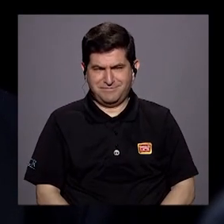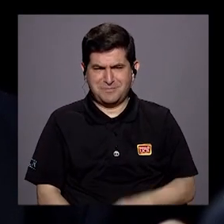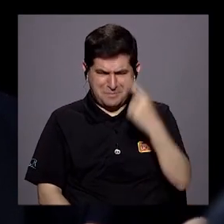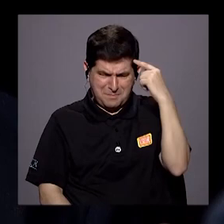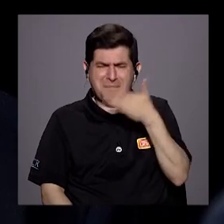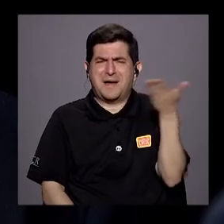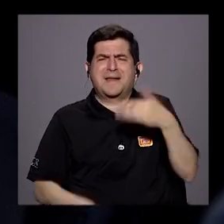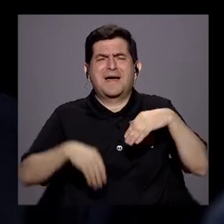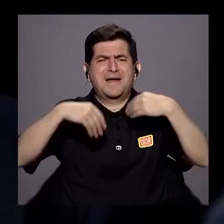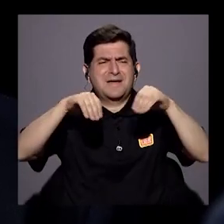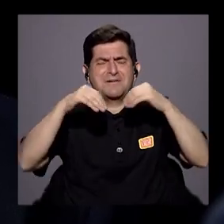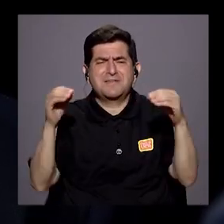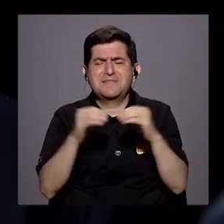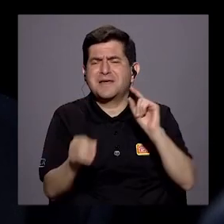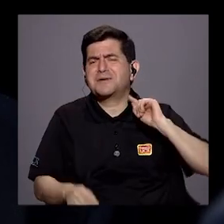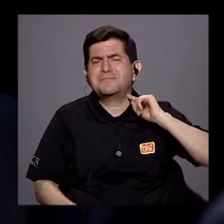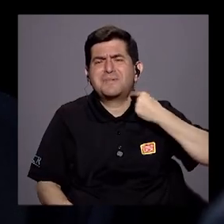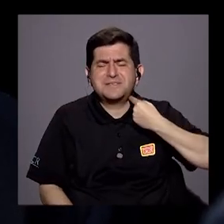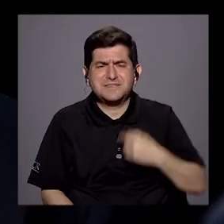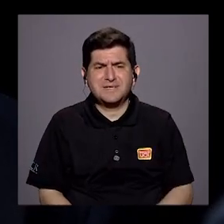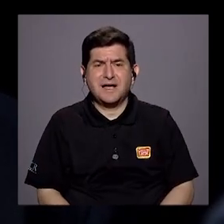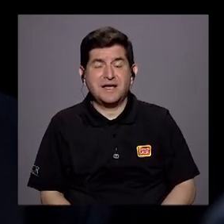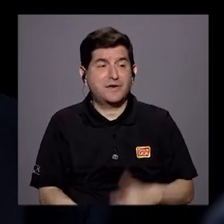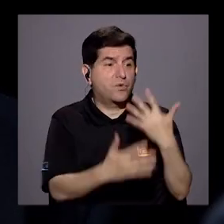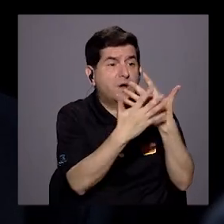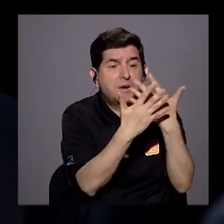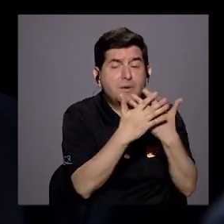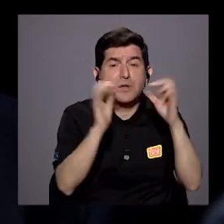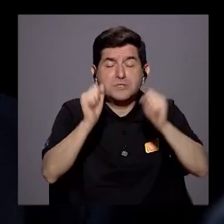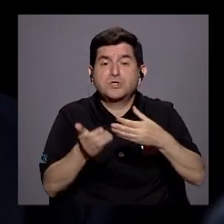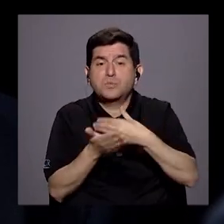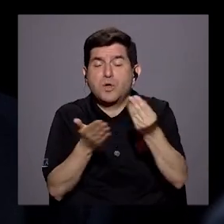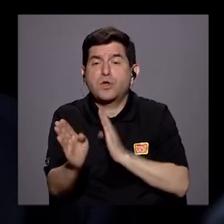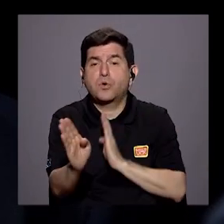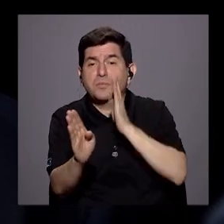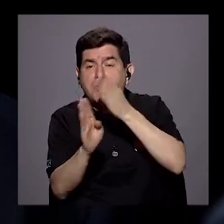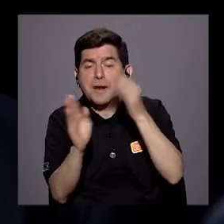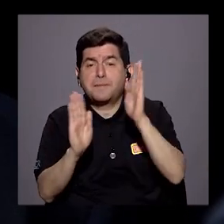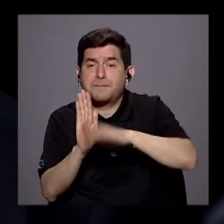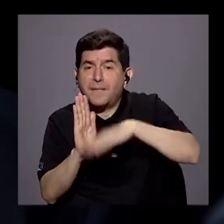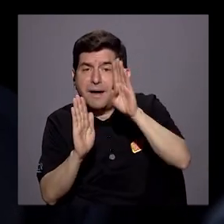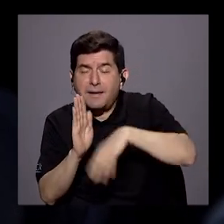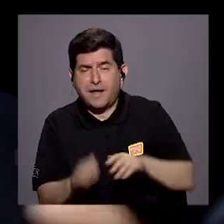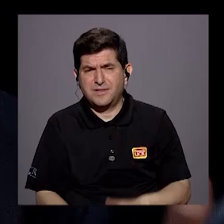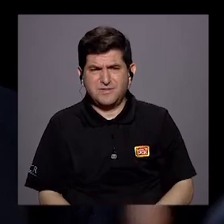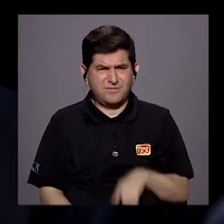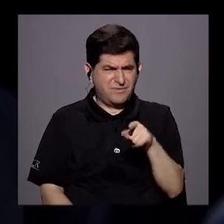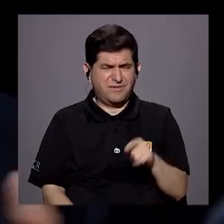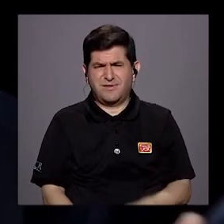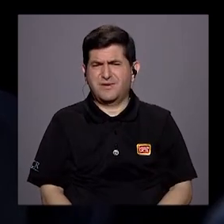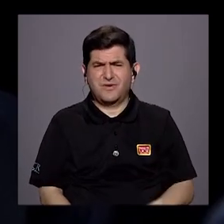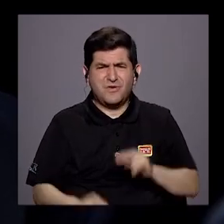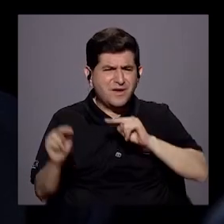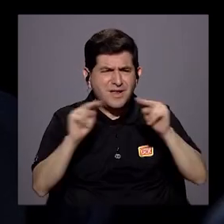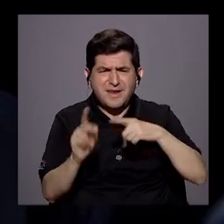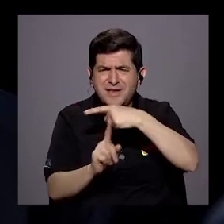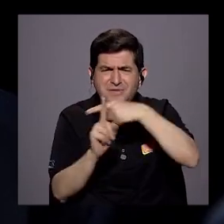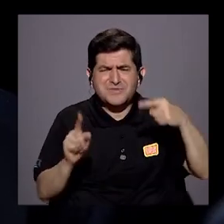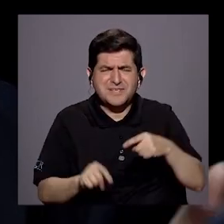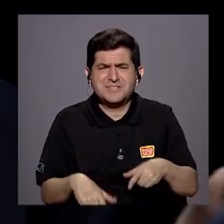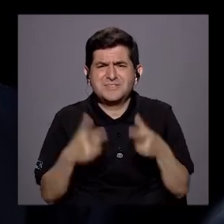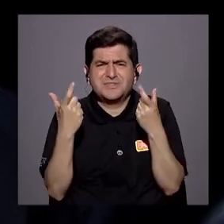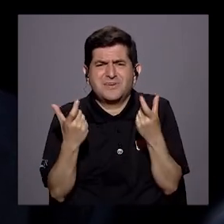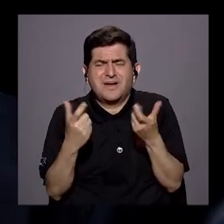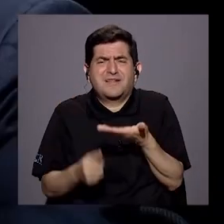para qué vamos a venderle más claro a los centros penitenciario lo que puede ser directamente más barato que ganamos con esa intermediación